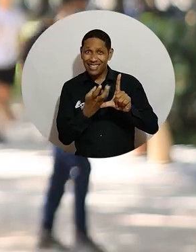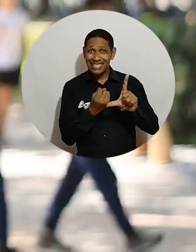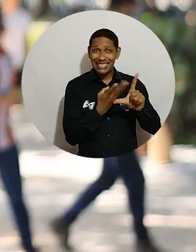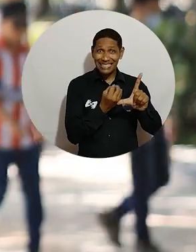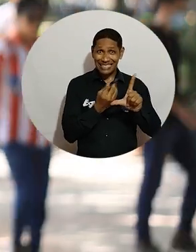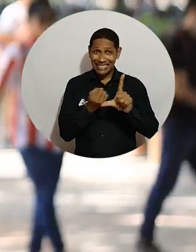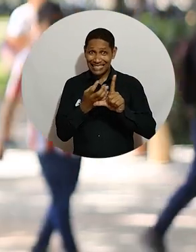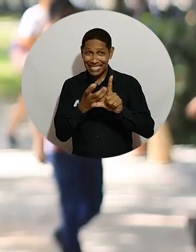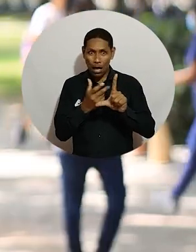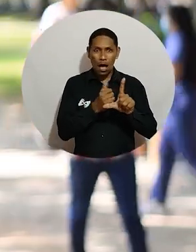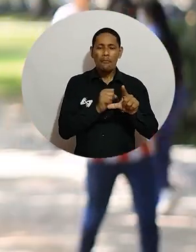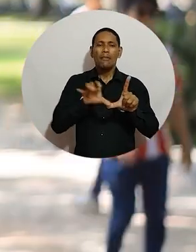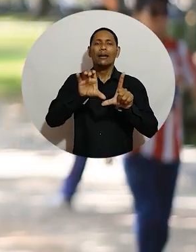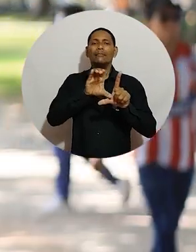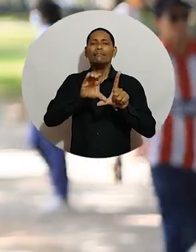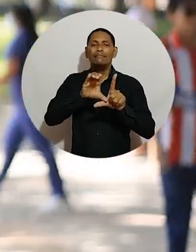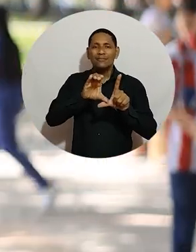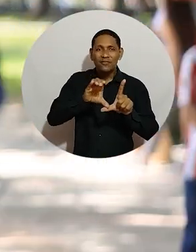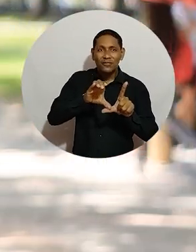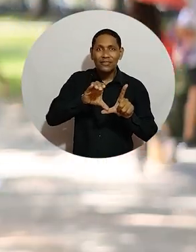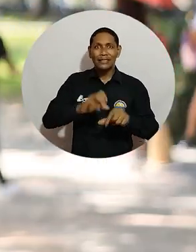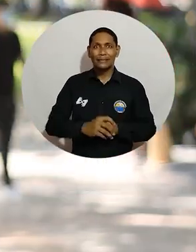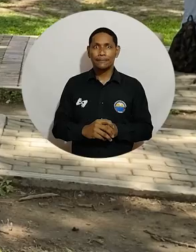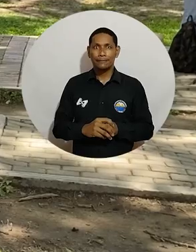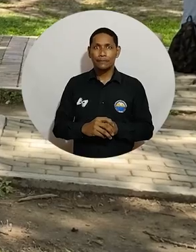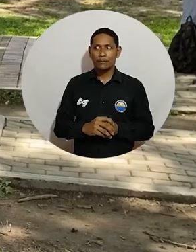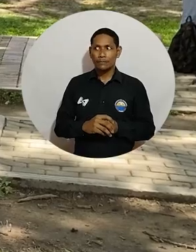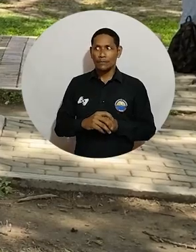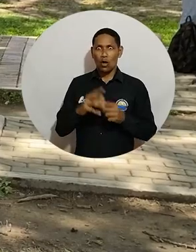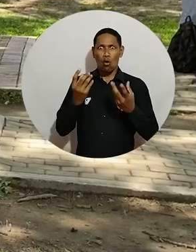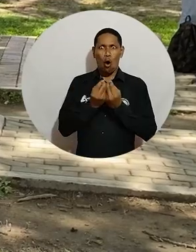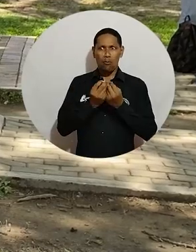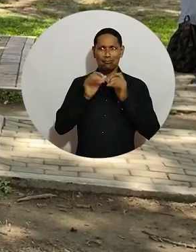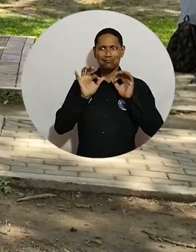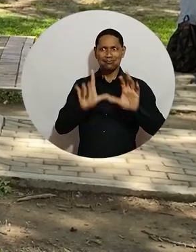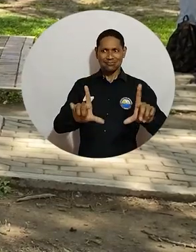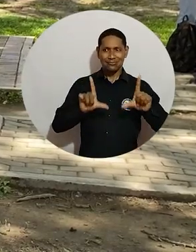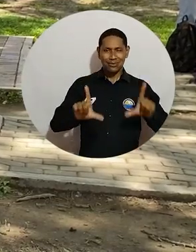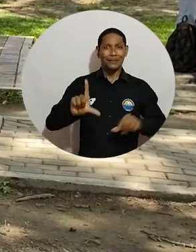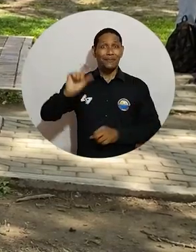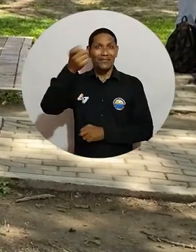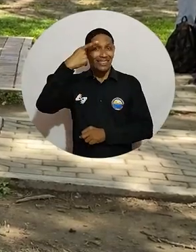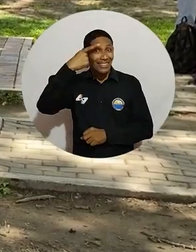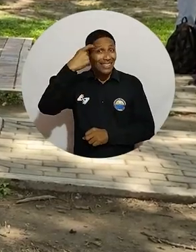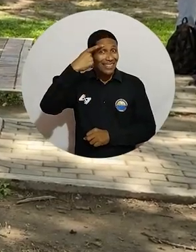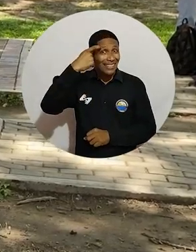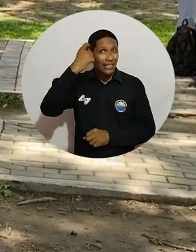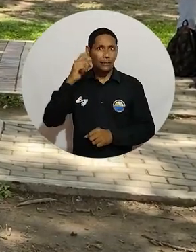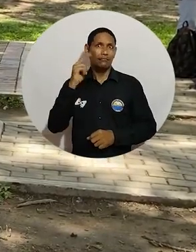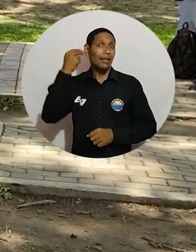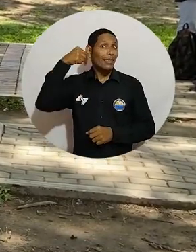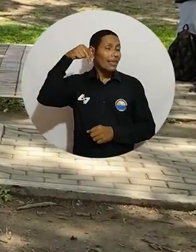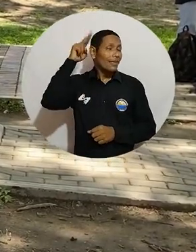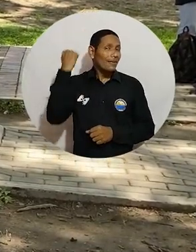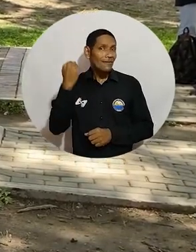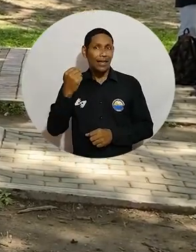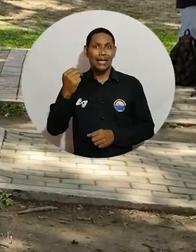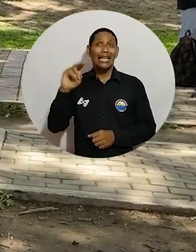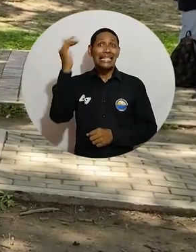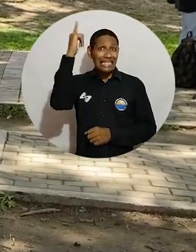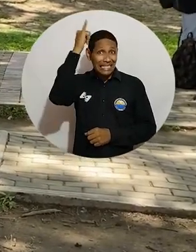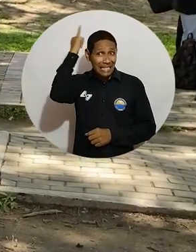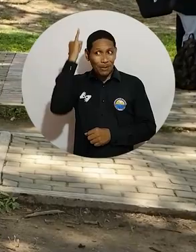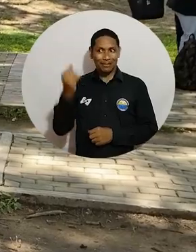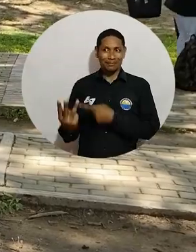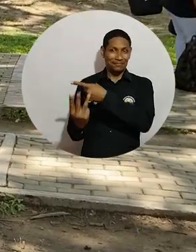licenciados en educación básica con énfasis en informática. Entre el masivo grupo de graduados se encontraba Genis González Escobar,